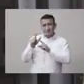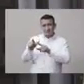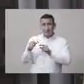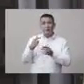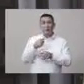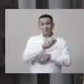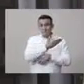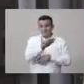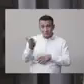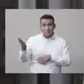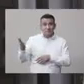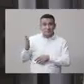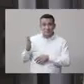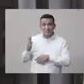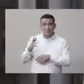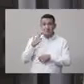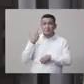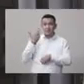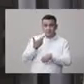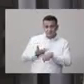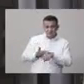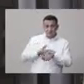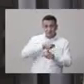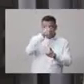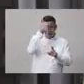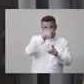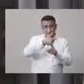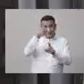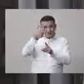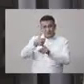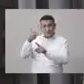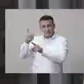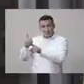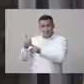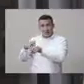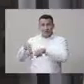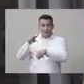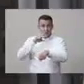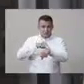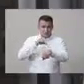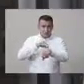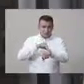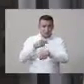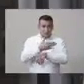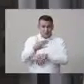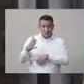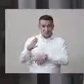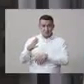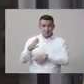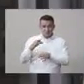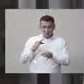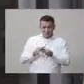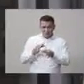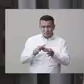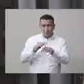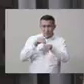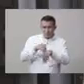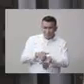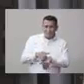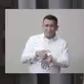colaboración, la responsabilidad y valerosa labor del personal de salud. Ustedes,